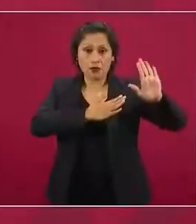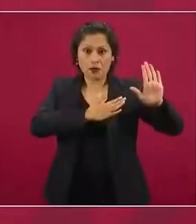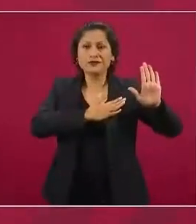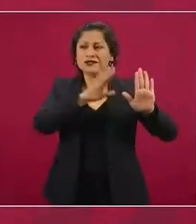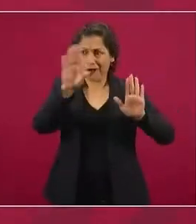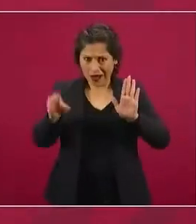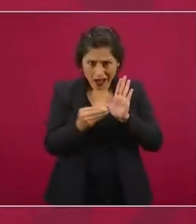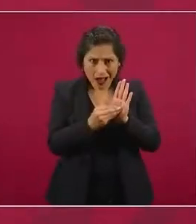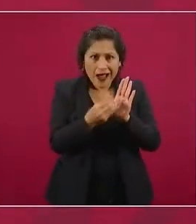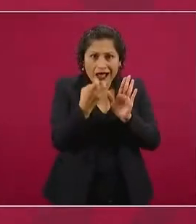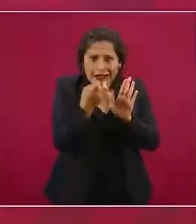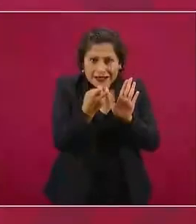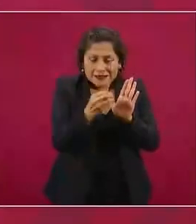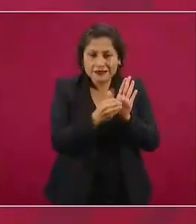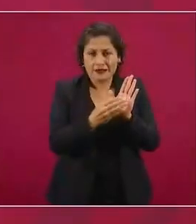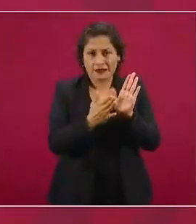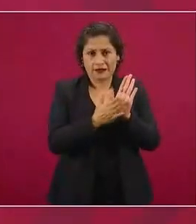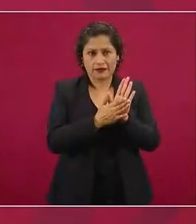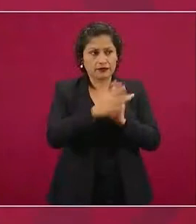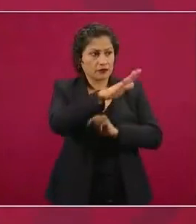que la gente votó